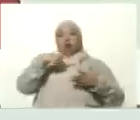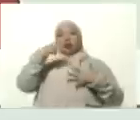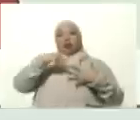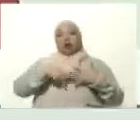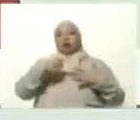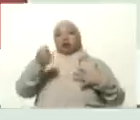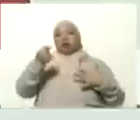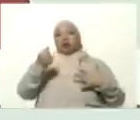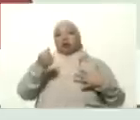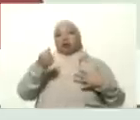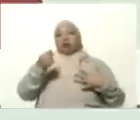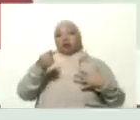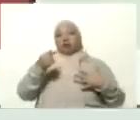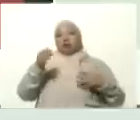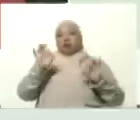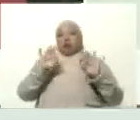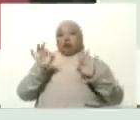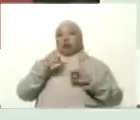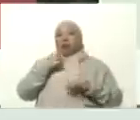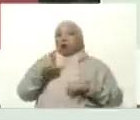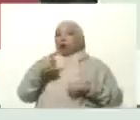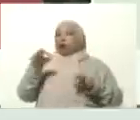más, no puedo decirlo.